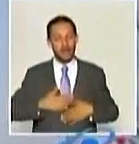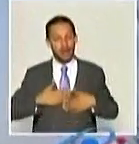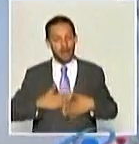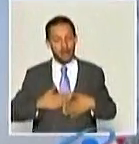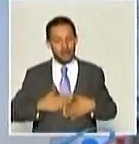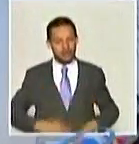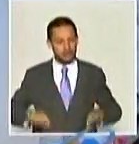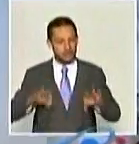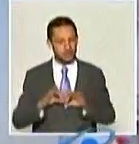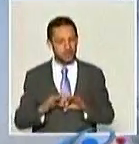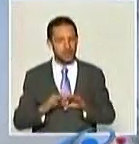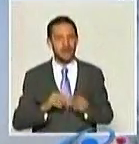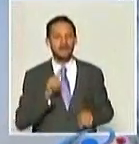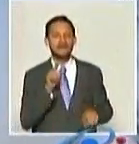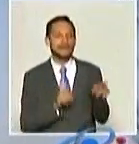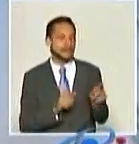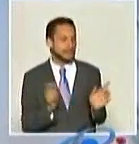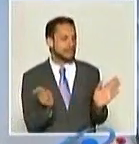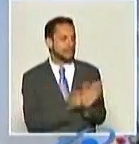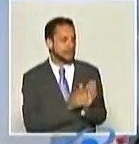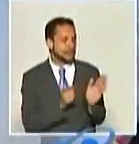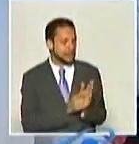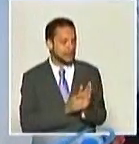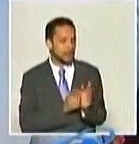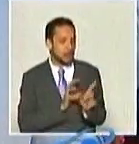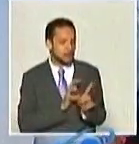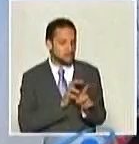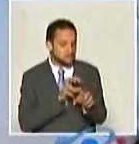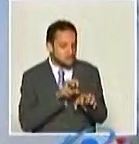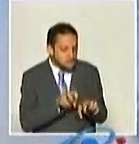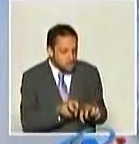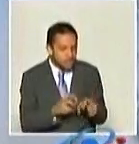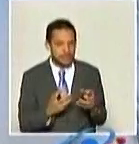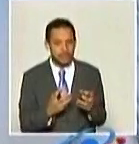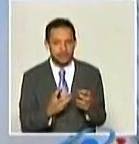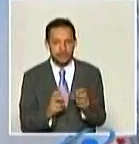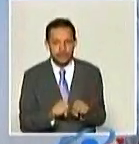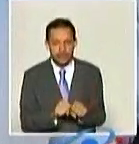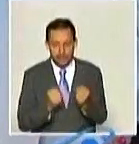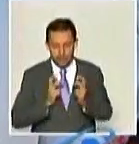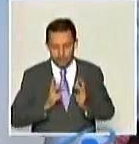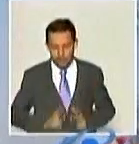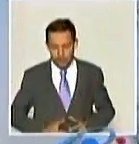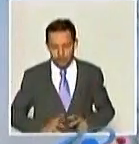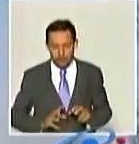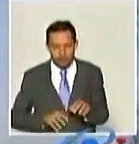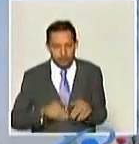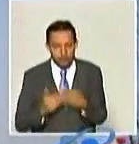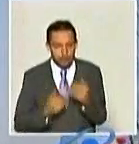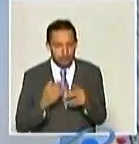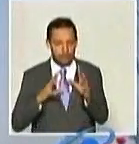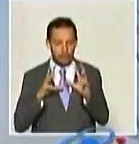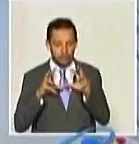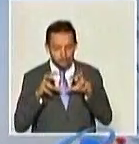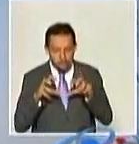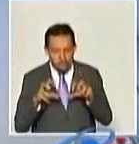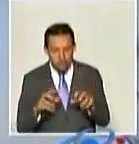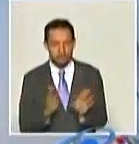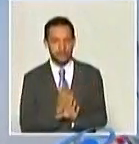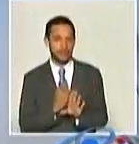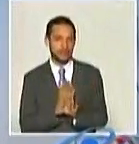aspectos o aquellas patologías que son degenerativas y que están alterando nuestro organismo. Y desde